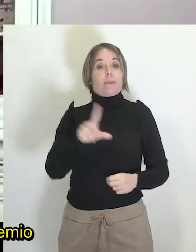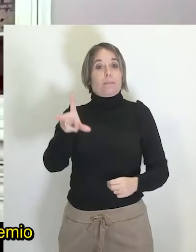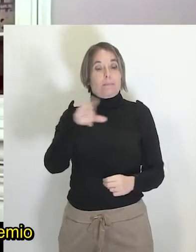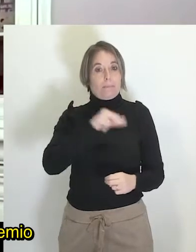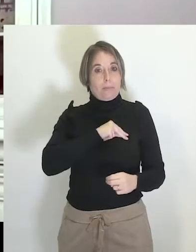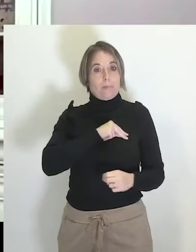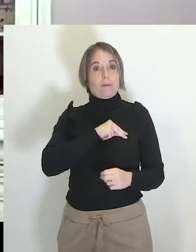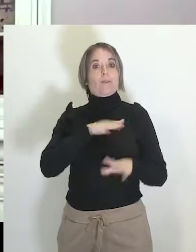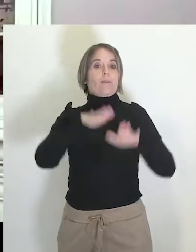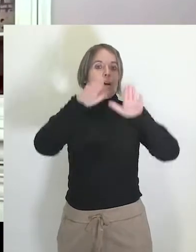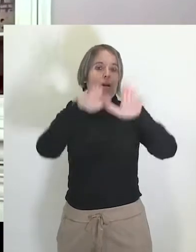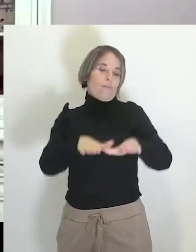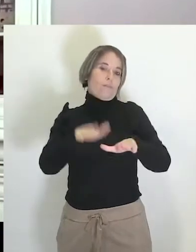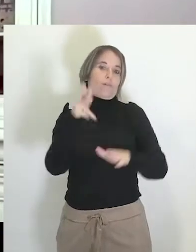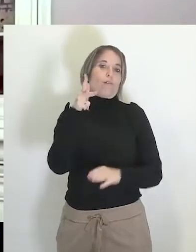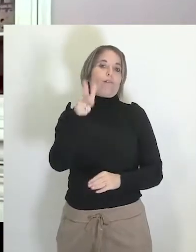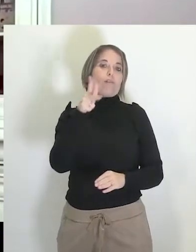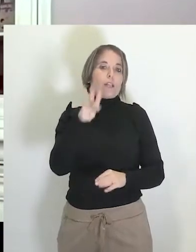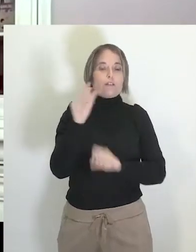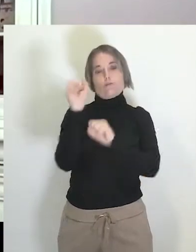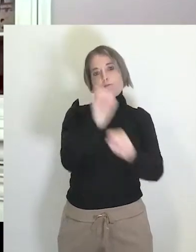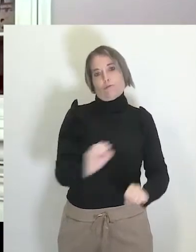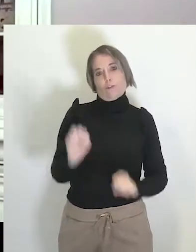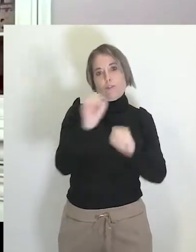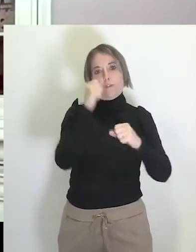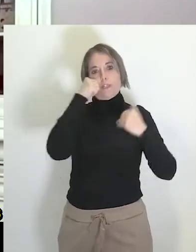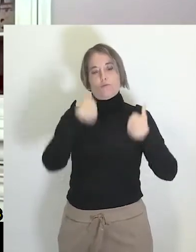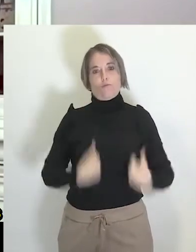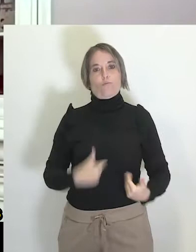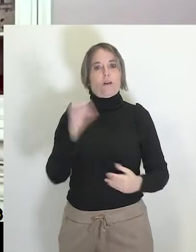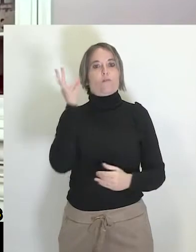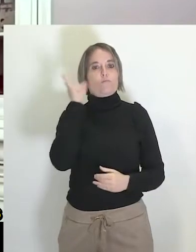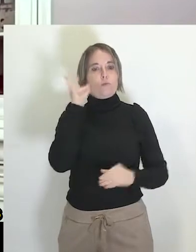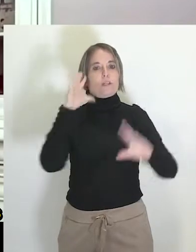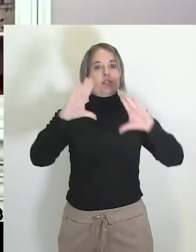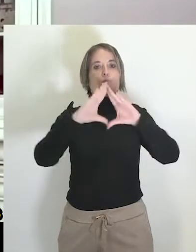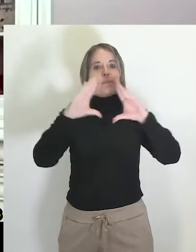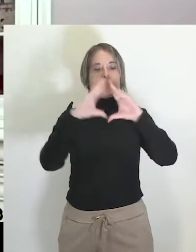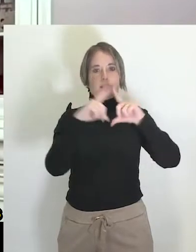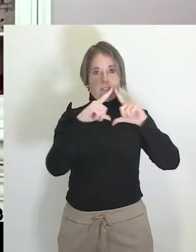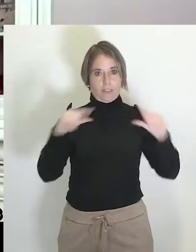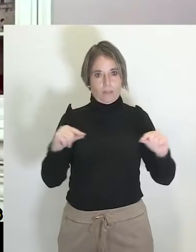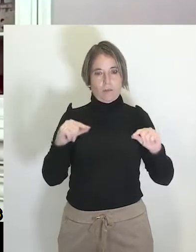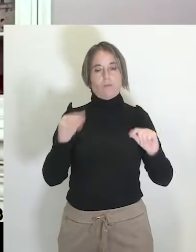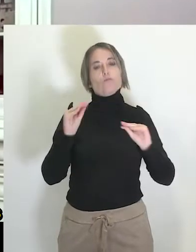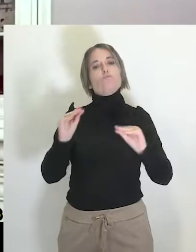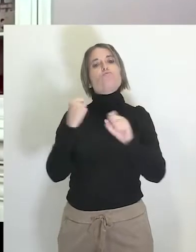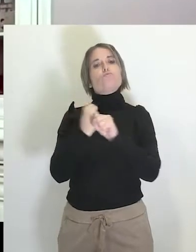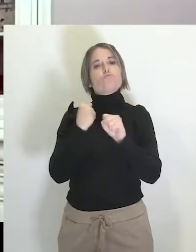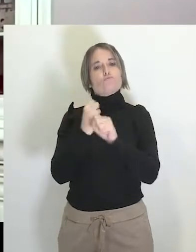un premio a favor de los derechos, de la defensa de los derechos humanos que las mujeres feministas de Nicaragua